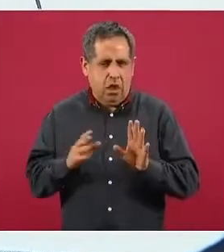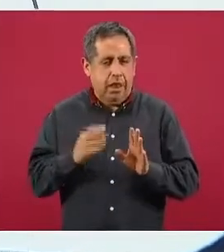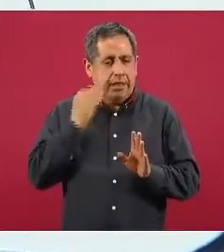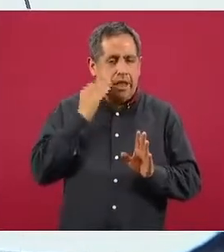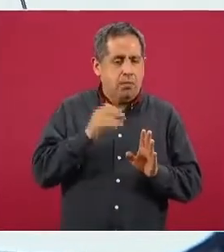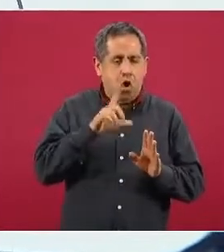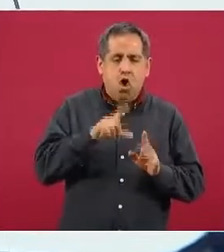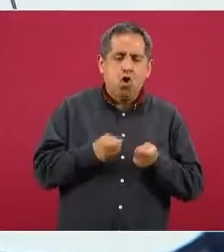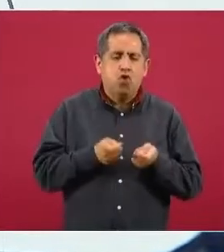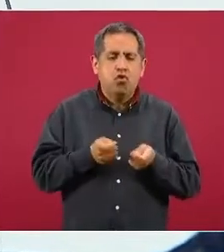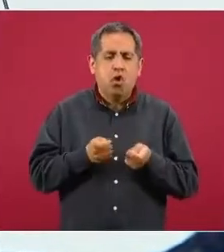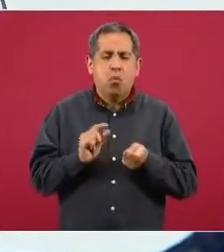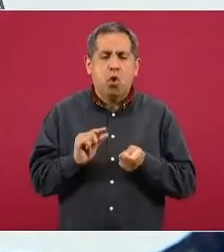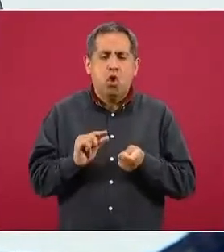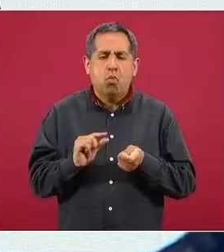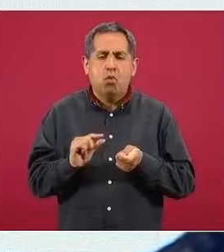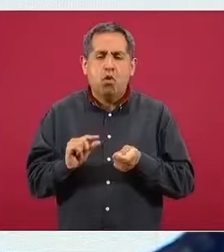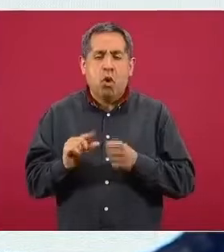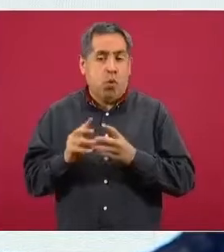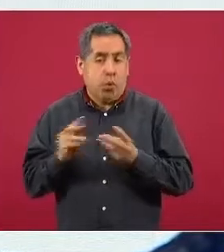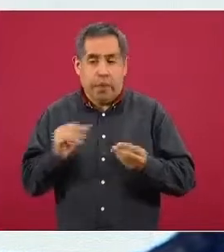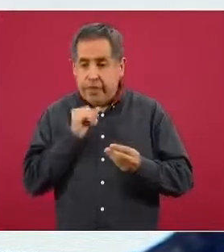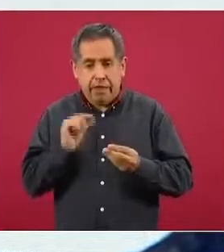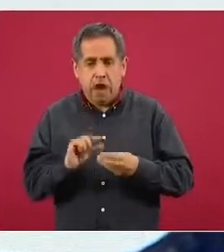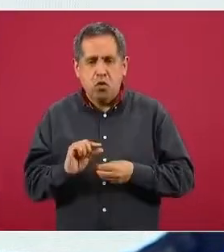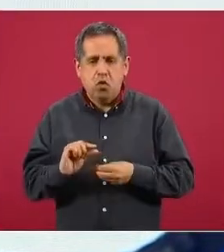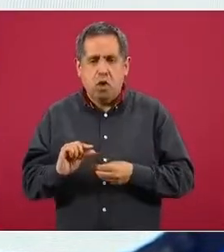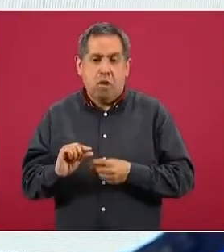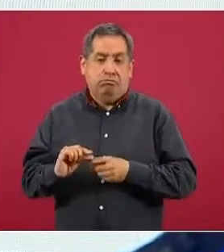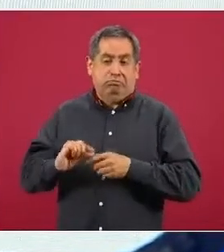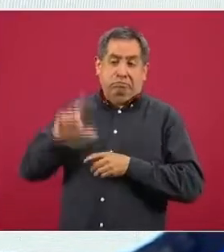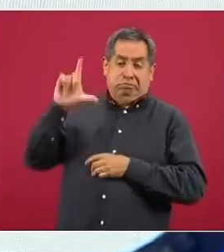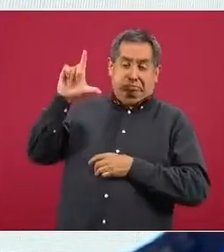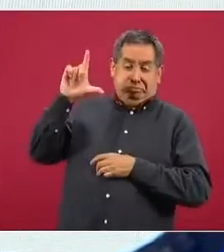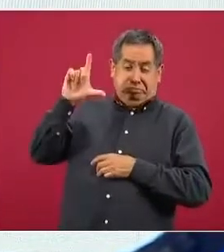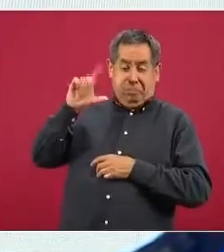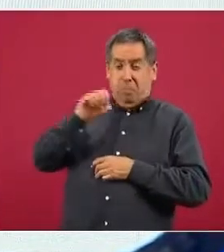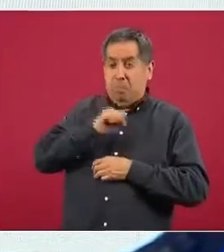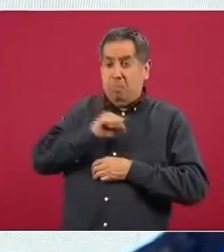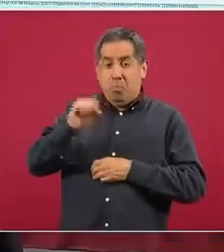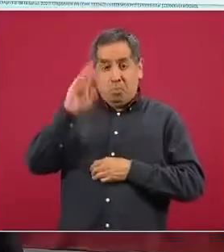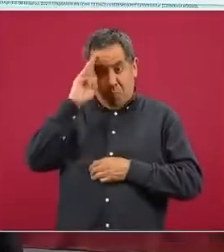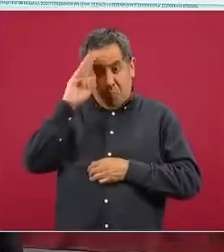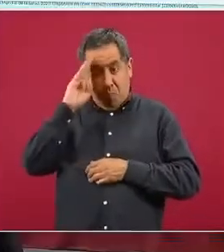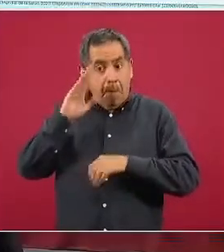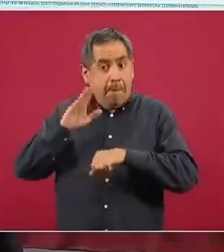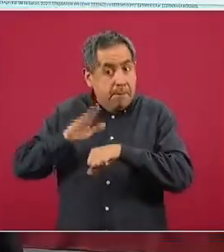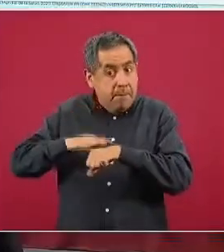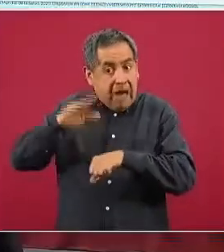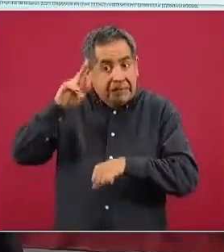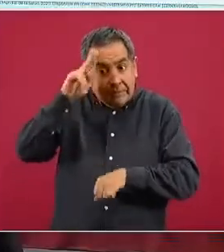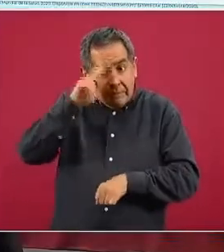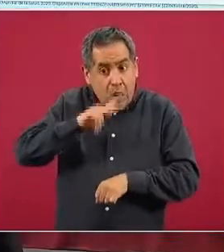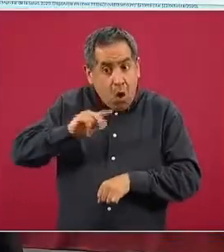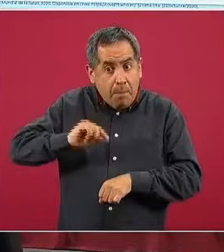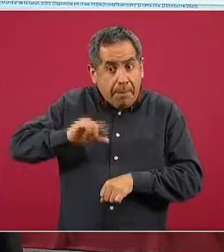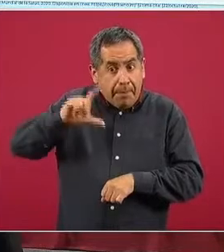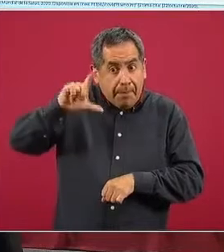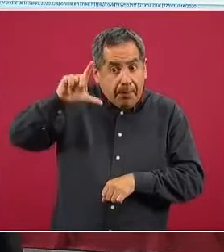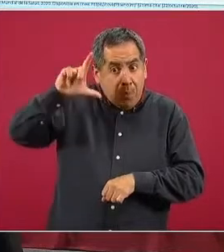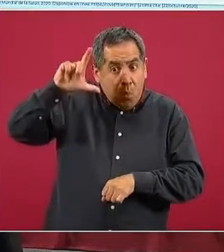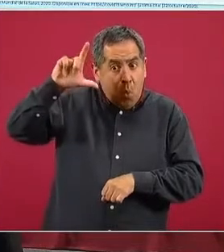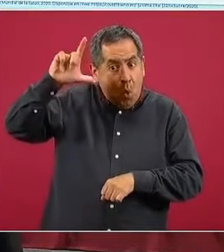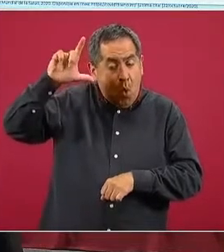de control sin que desaparezca la epidemia, y después tuvieron una segunda curva que ha sido más amplia, pero